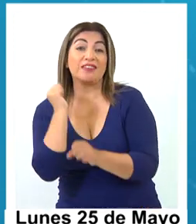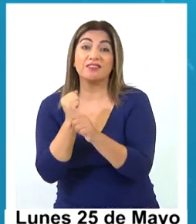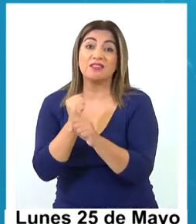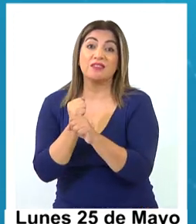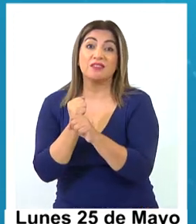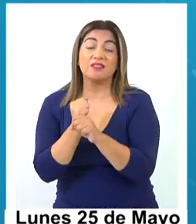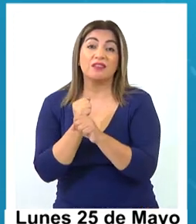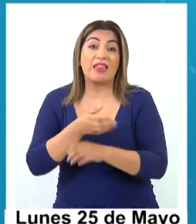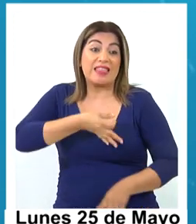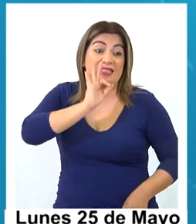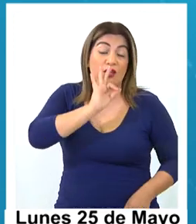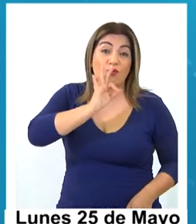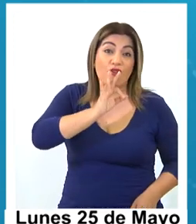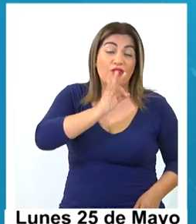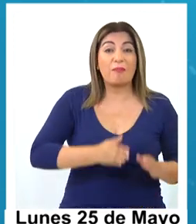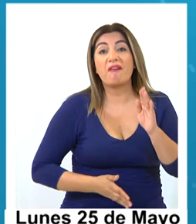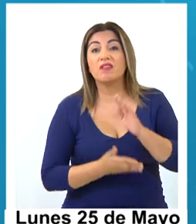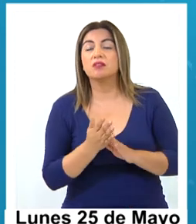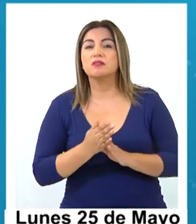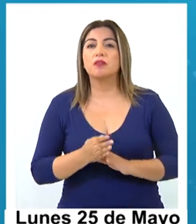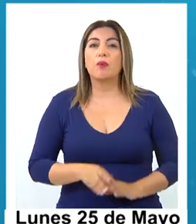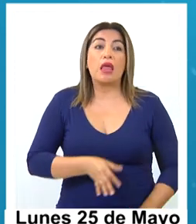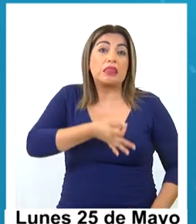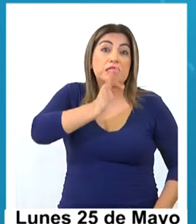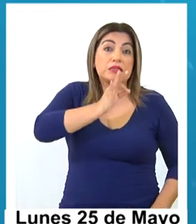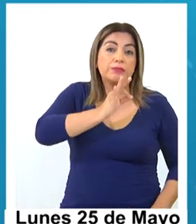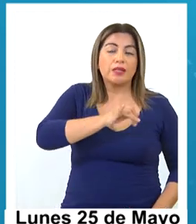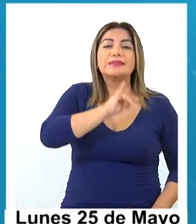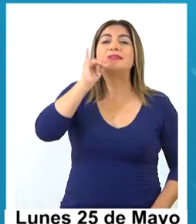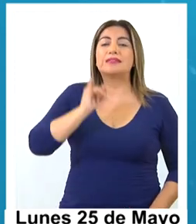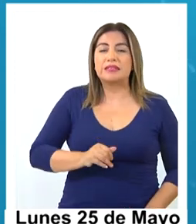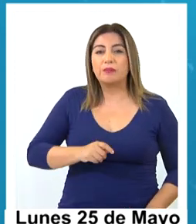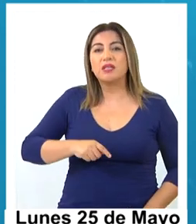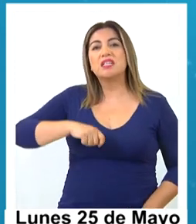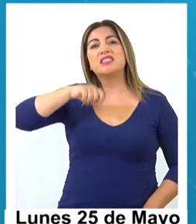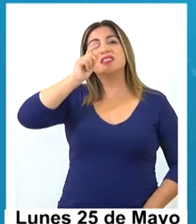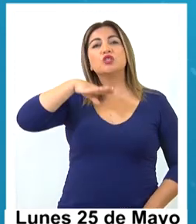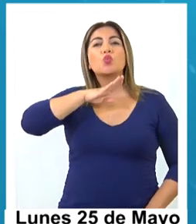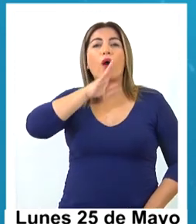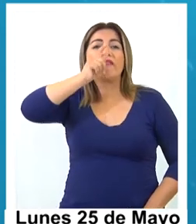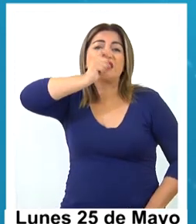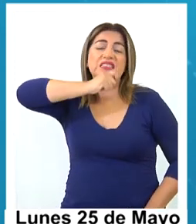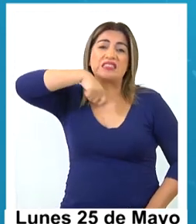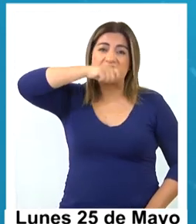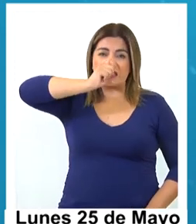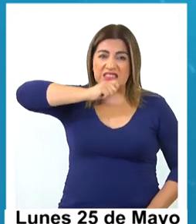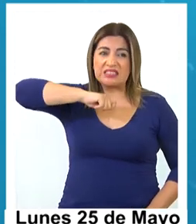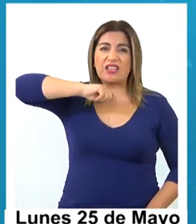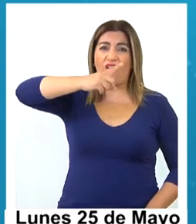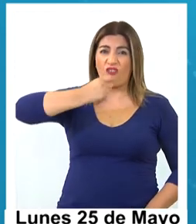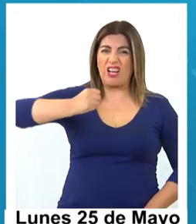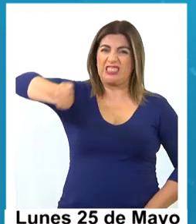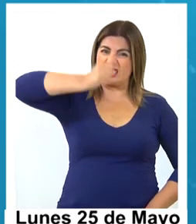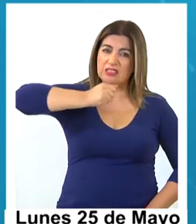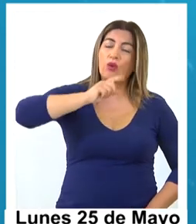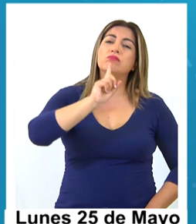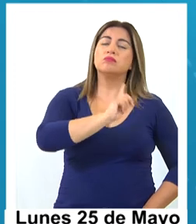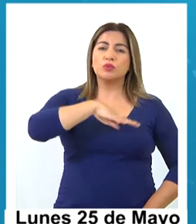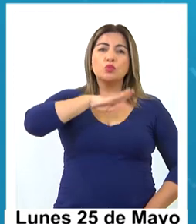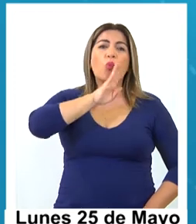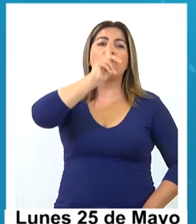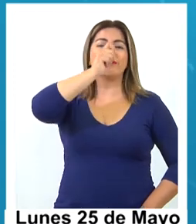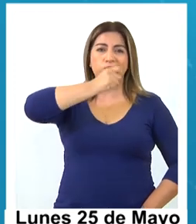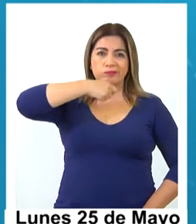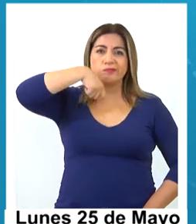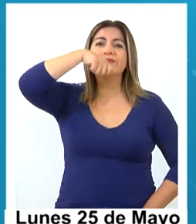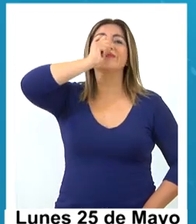tenemos que salir corriendo después del desayuno entonces después de cada comida el cepillado con cerdas suave ya no mucha fuerza sino que harto rato